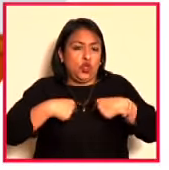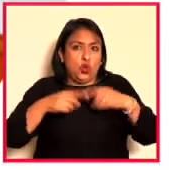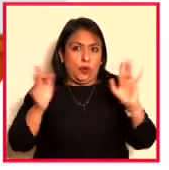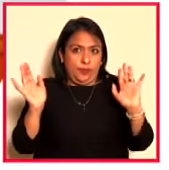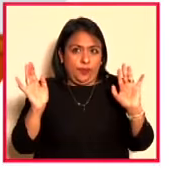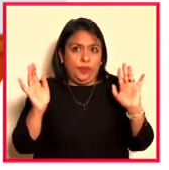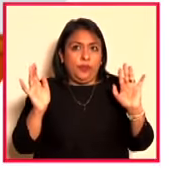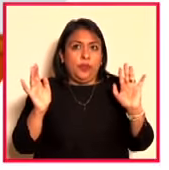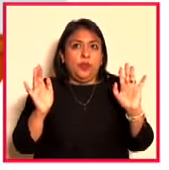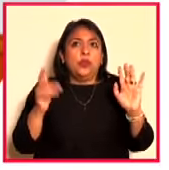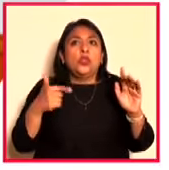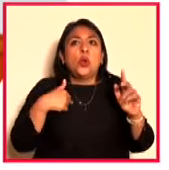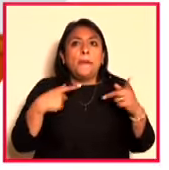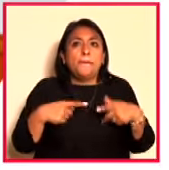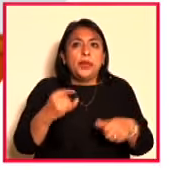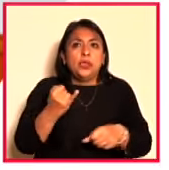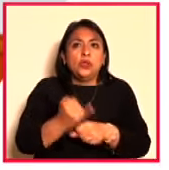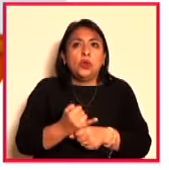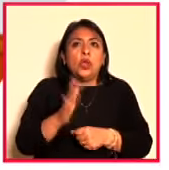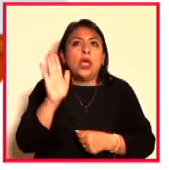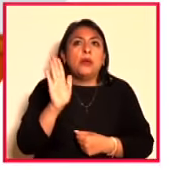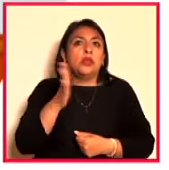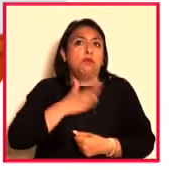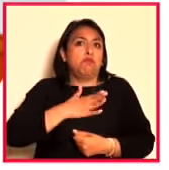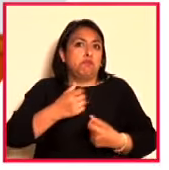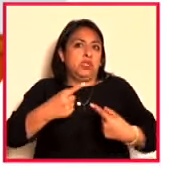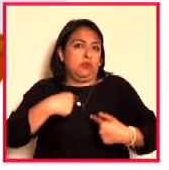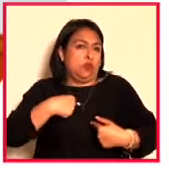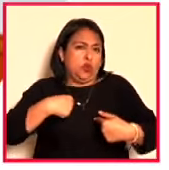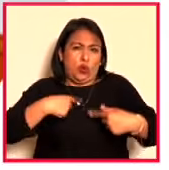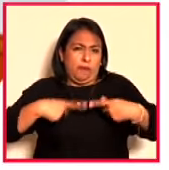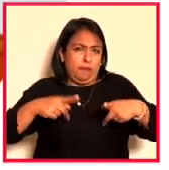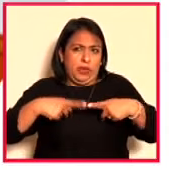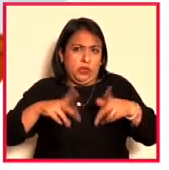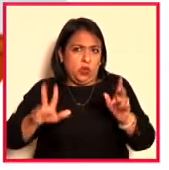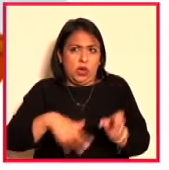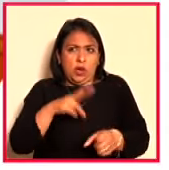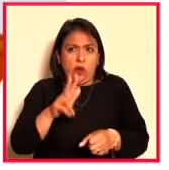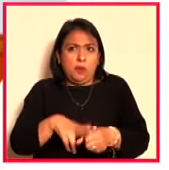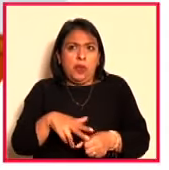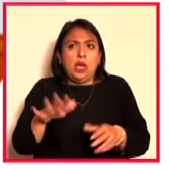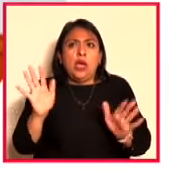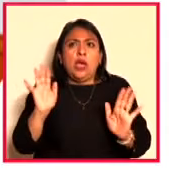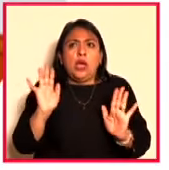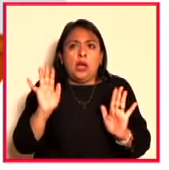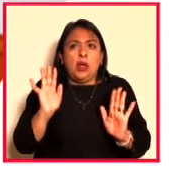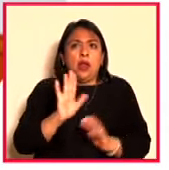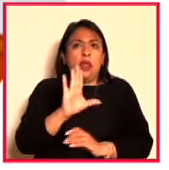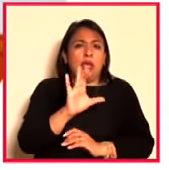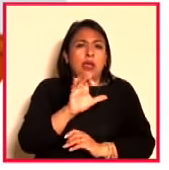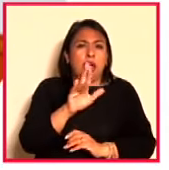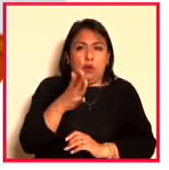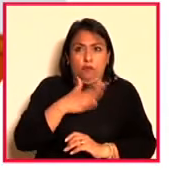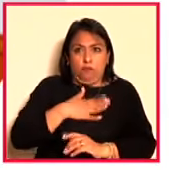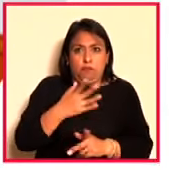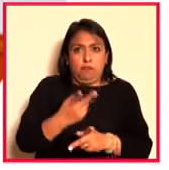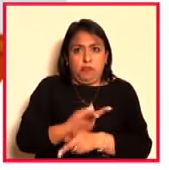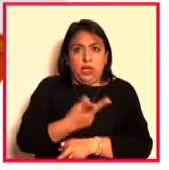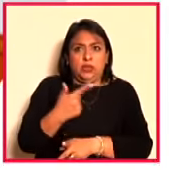qué va mi personaje? Hago como que soy yo. Hago como que a Carmen Madrid le sucedió todo esto. Durante en la tanto función,